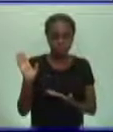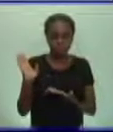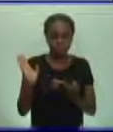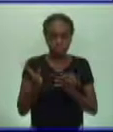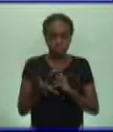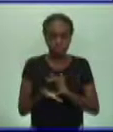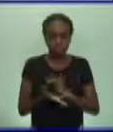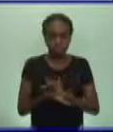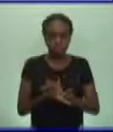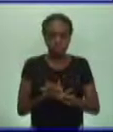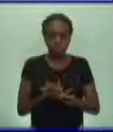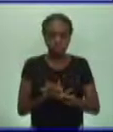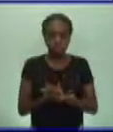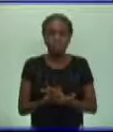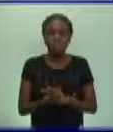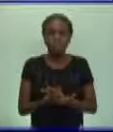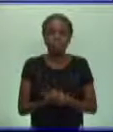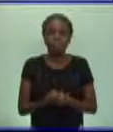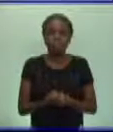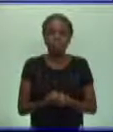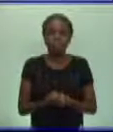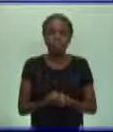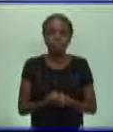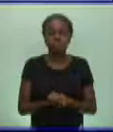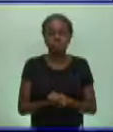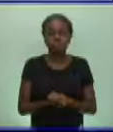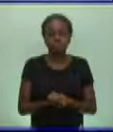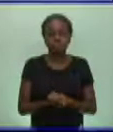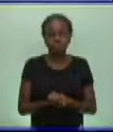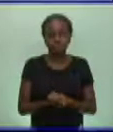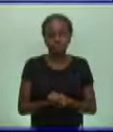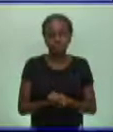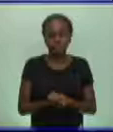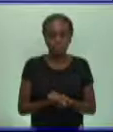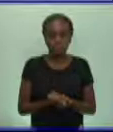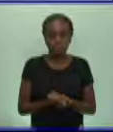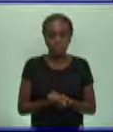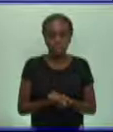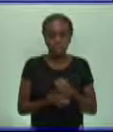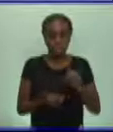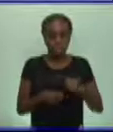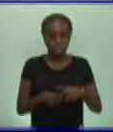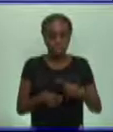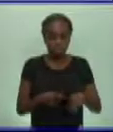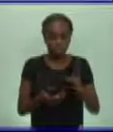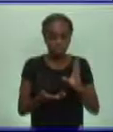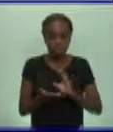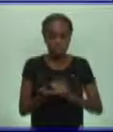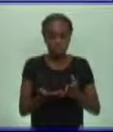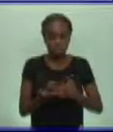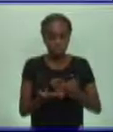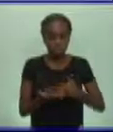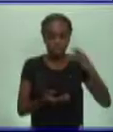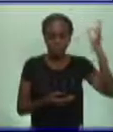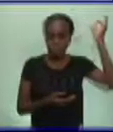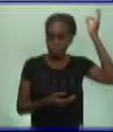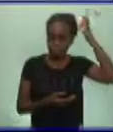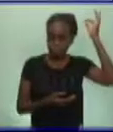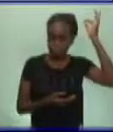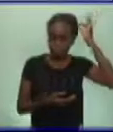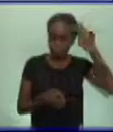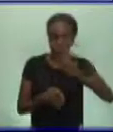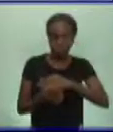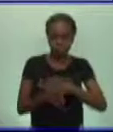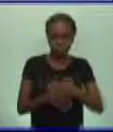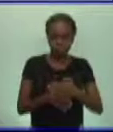144, 149 y 169. En el libro de texto de español utilizarás